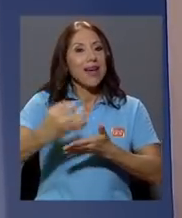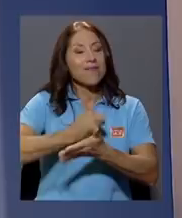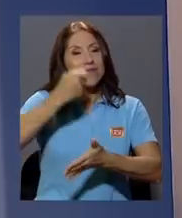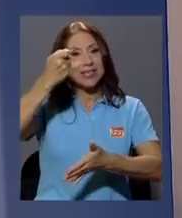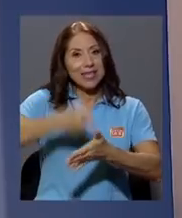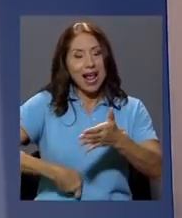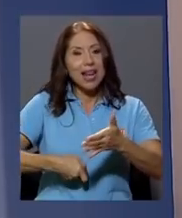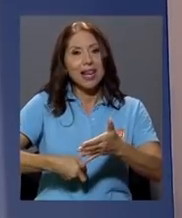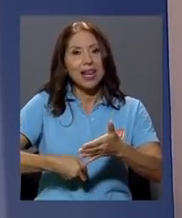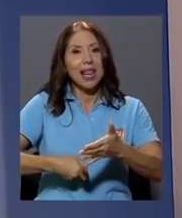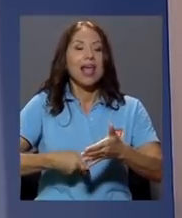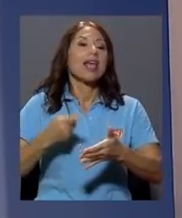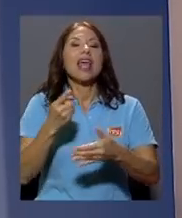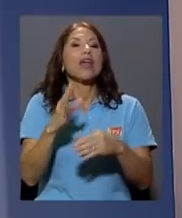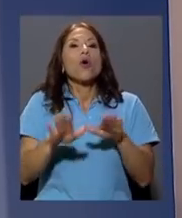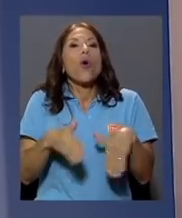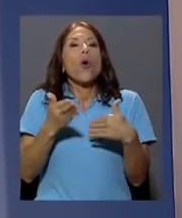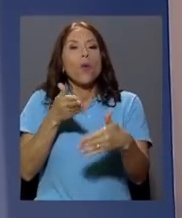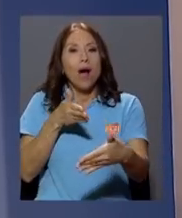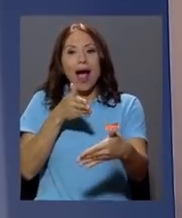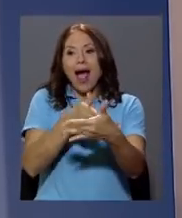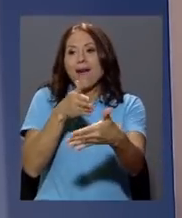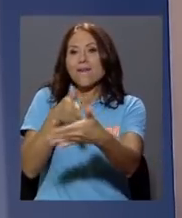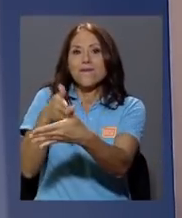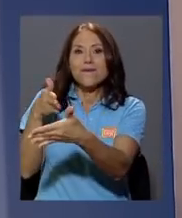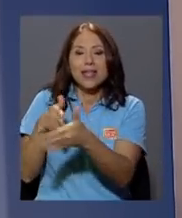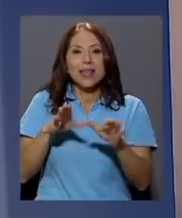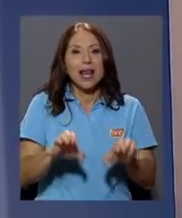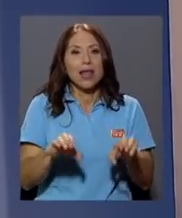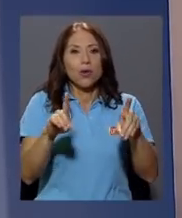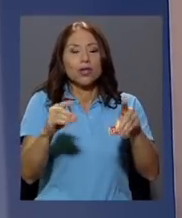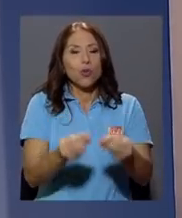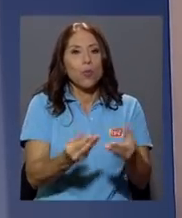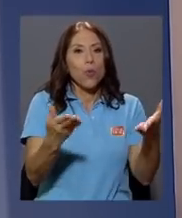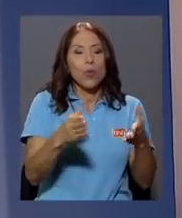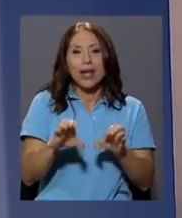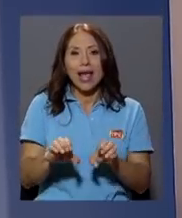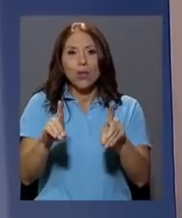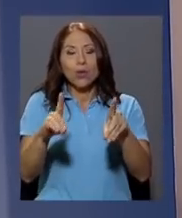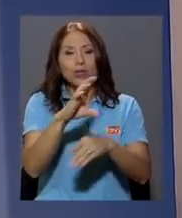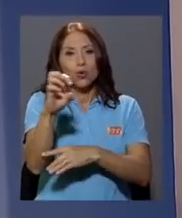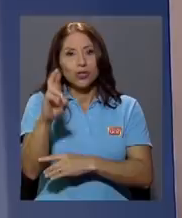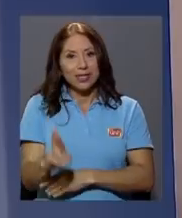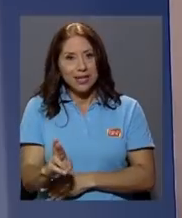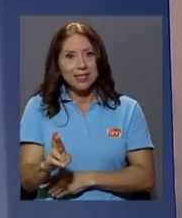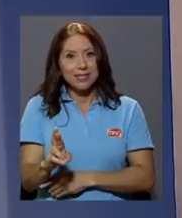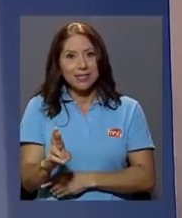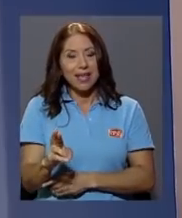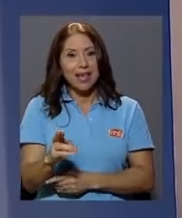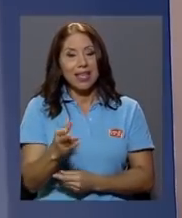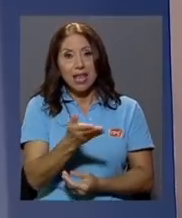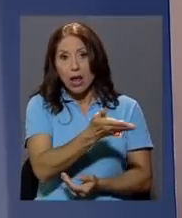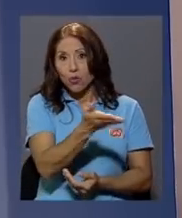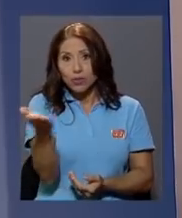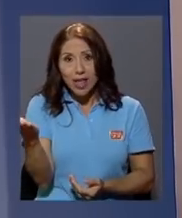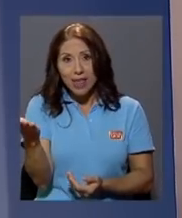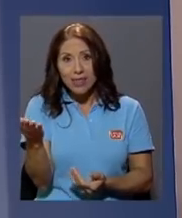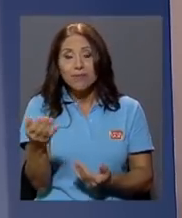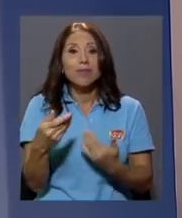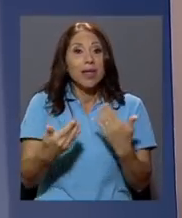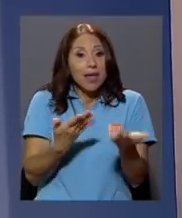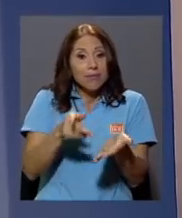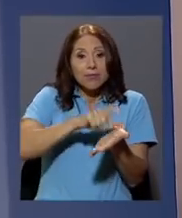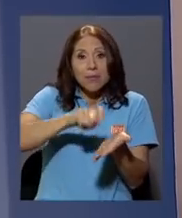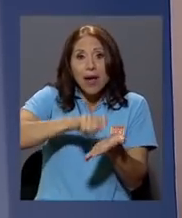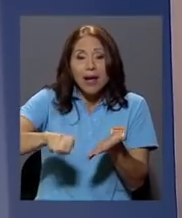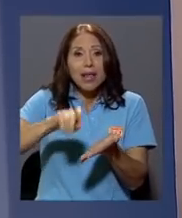fiscal en los términos de la afectación directa que va a recibir la educación pública, la educación costarricense, que usted cada vez